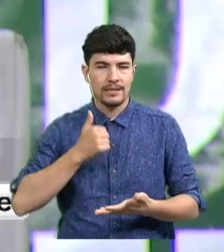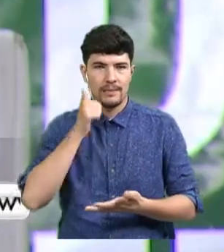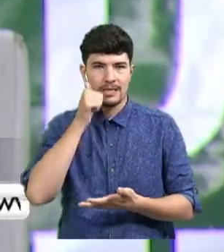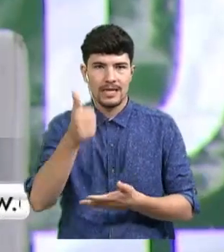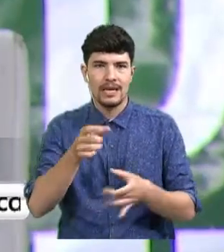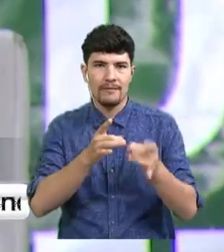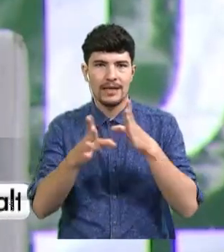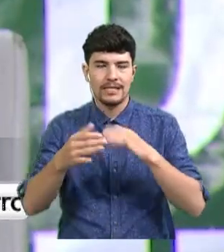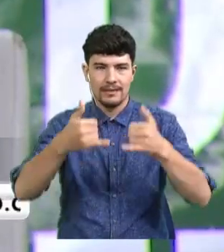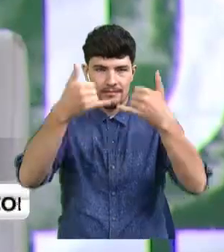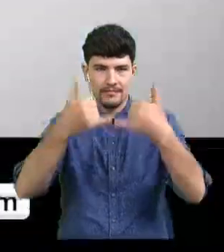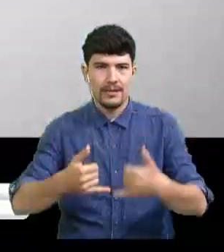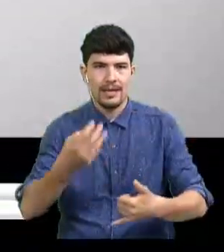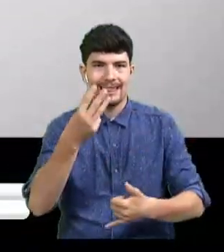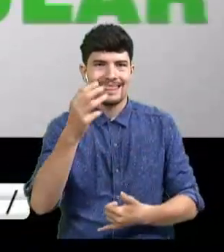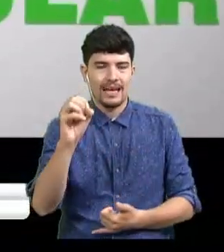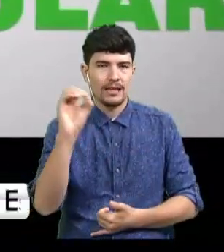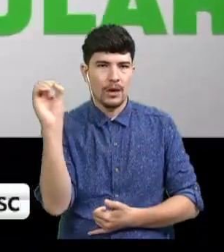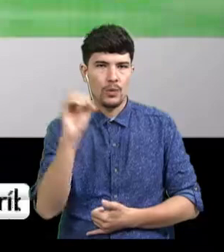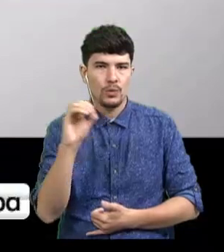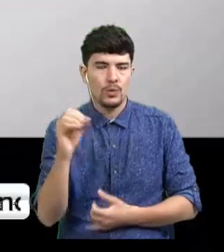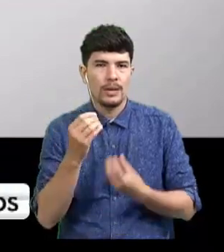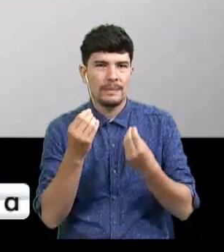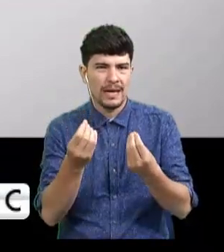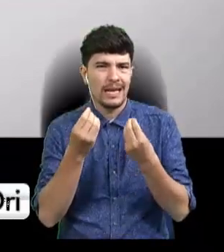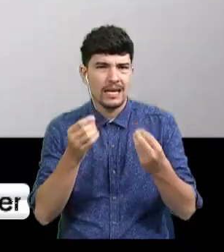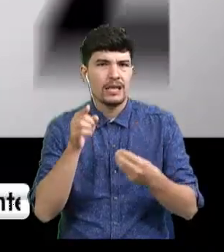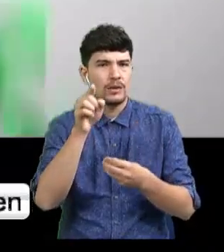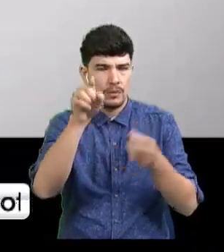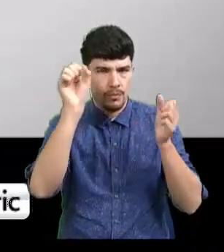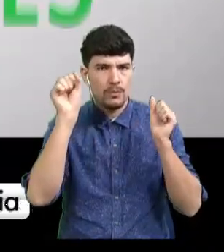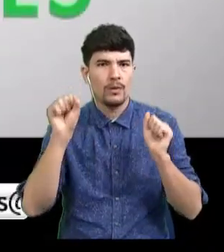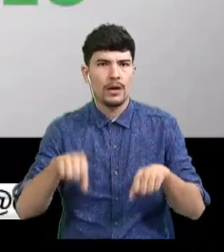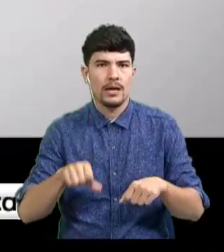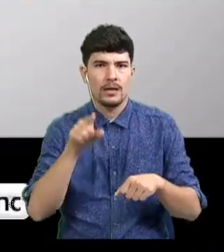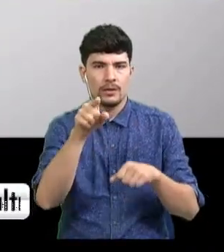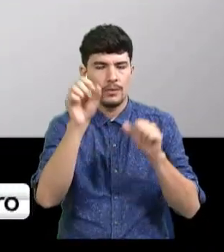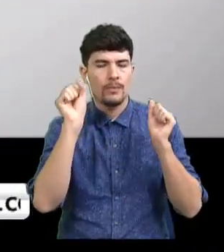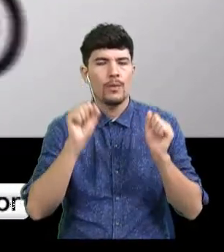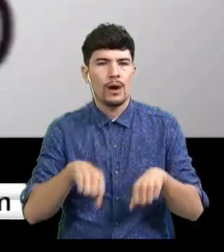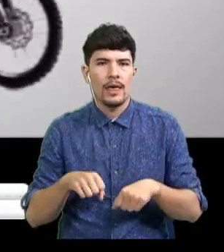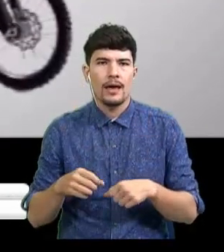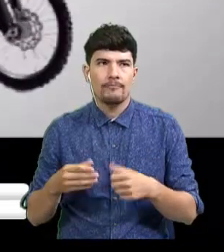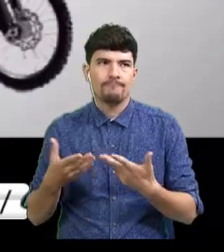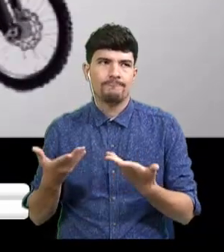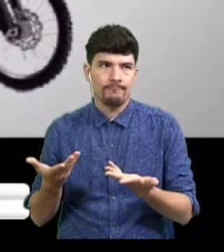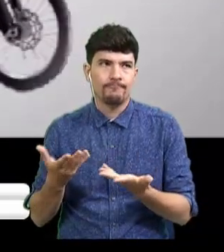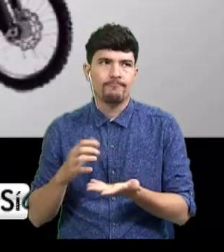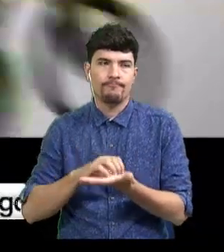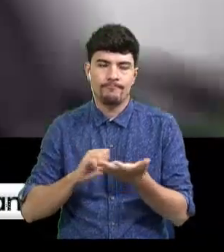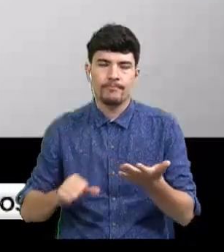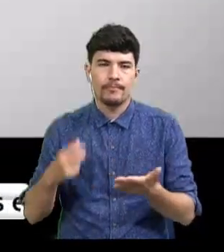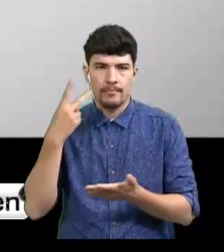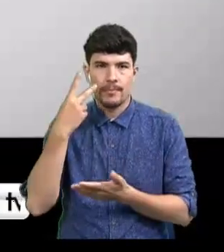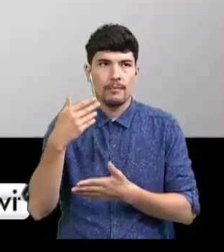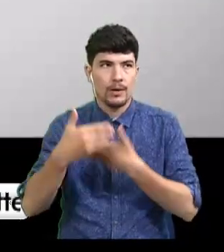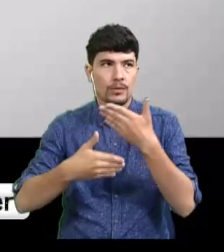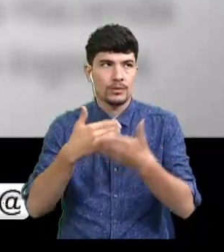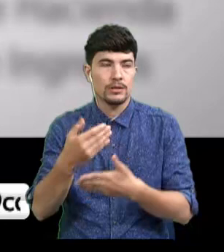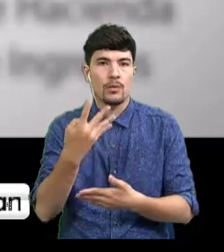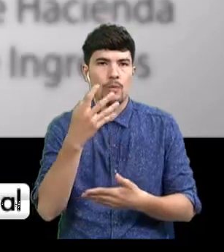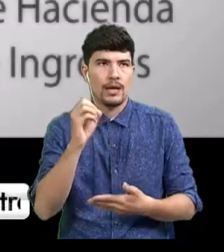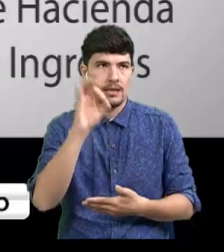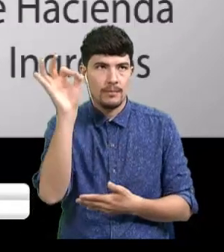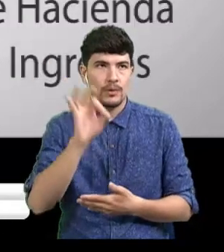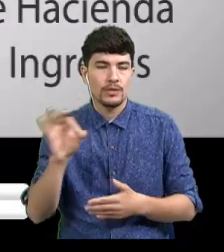es la fecha límite, 30 de octubre, para que se acojan a este importante descuento. Ahí pueden ver todo el proceso, hasta el 40% se